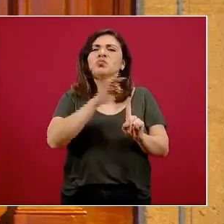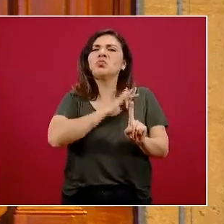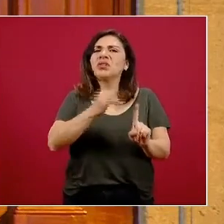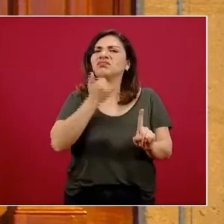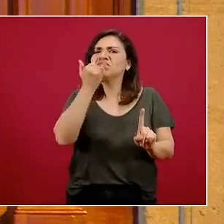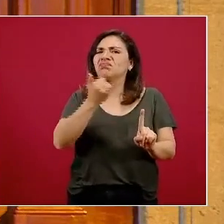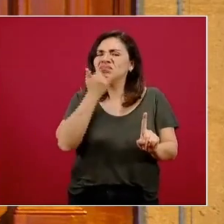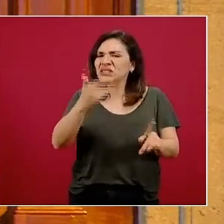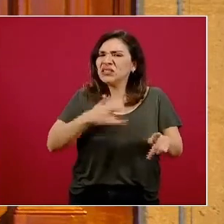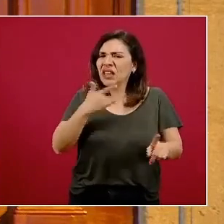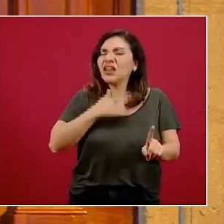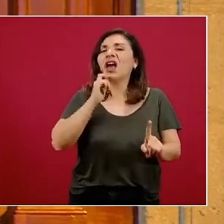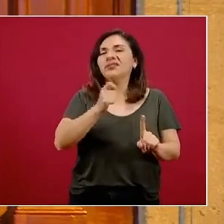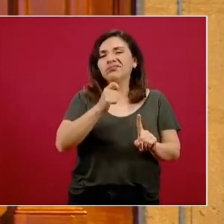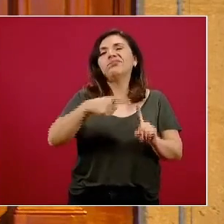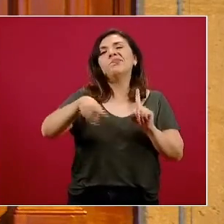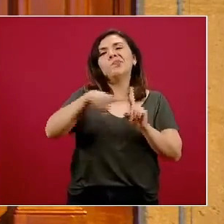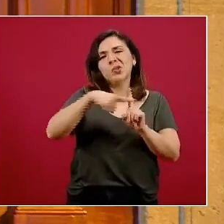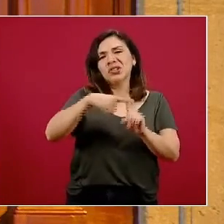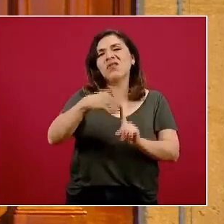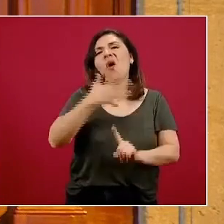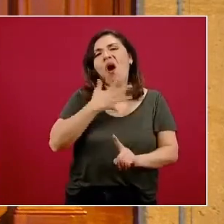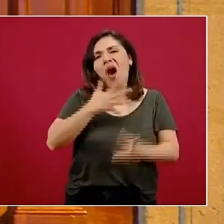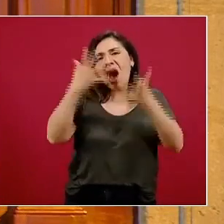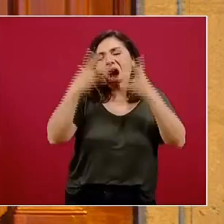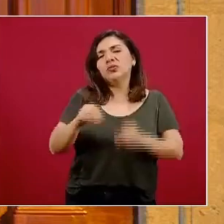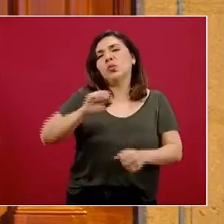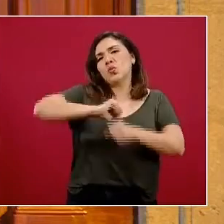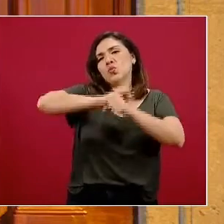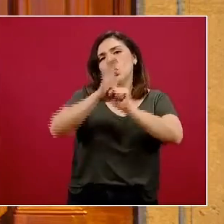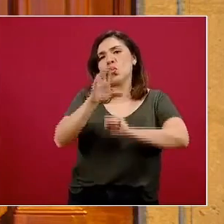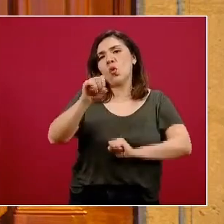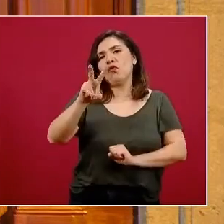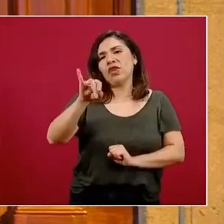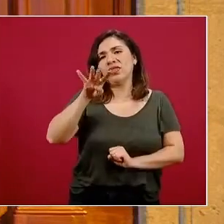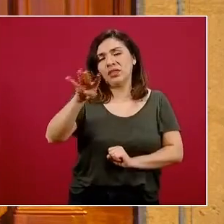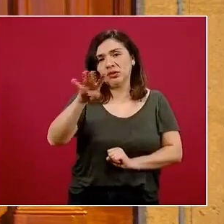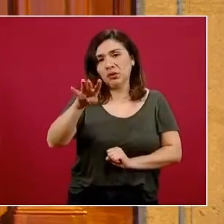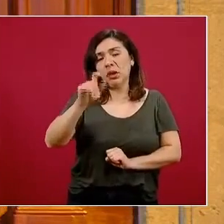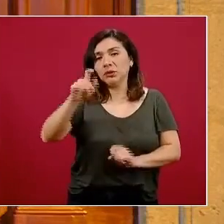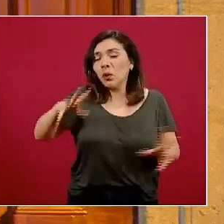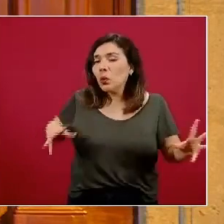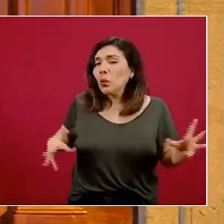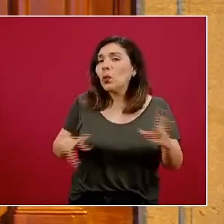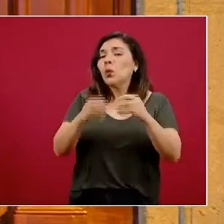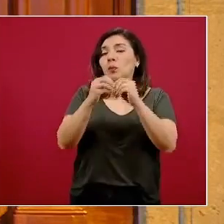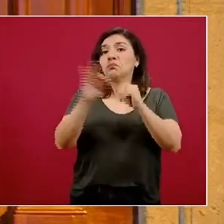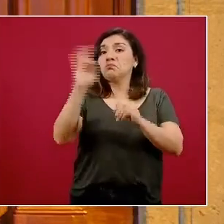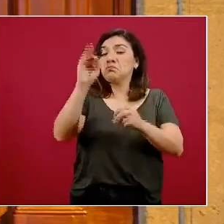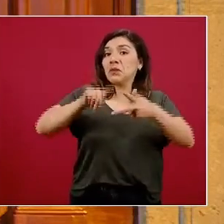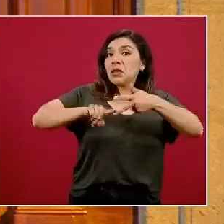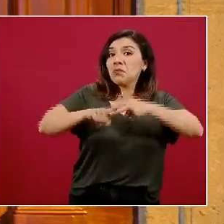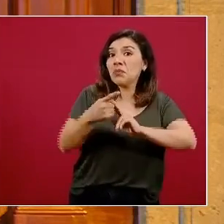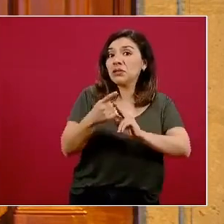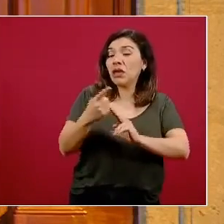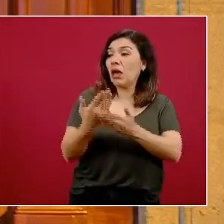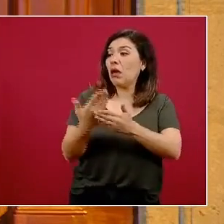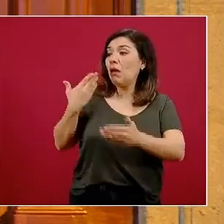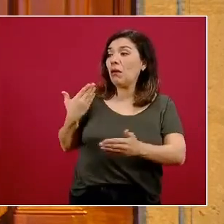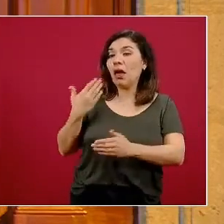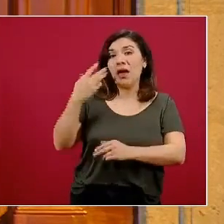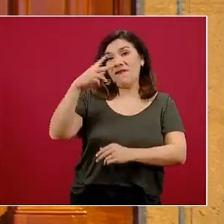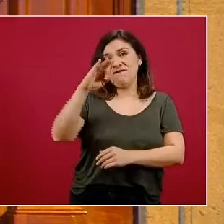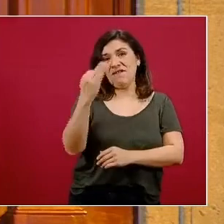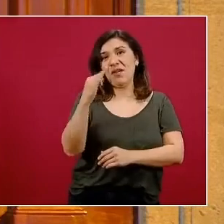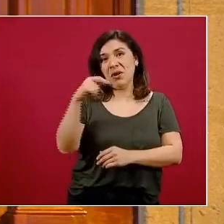compatibles, son nuestros casos confirmados de COVID-19 acumulados desde que inició la epidemia